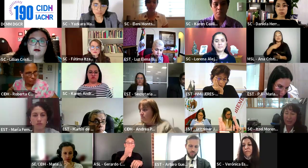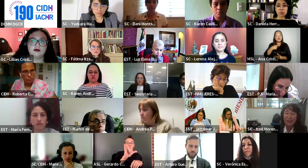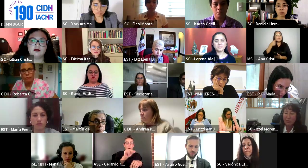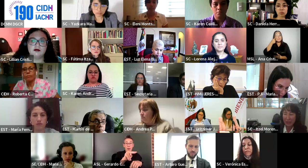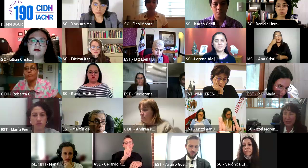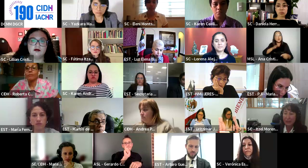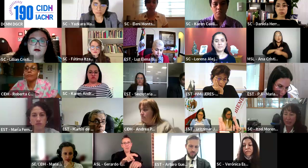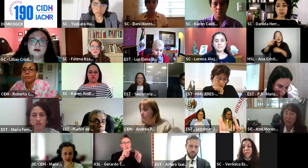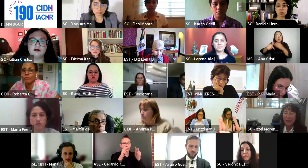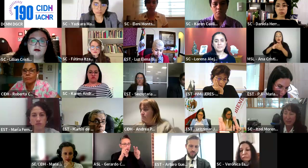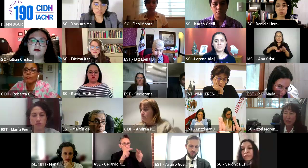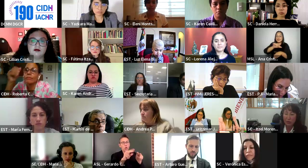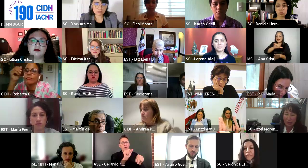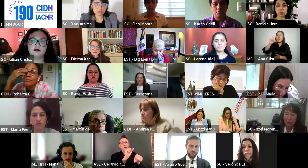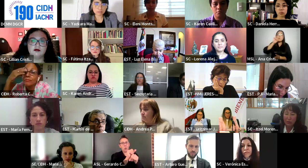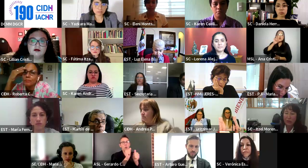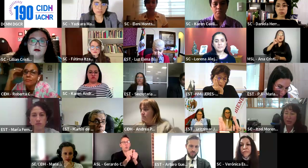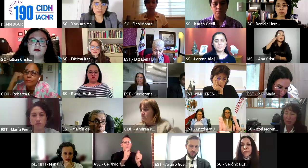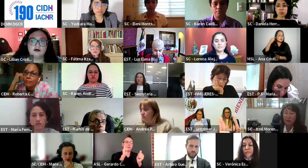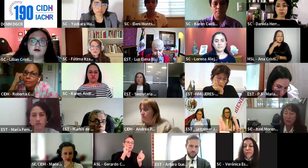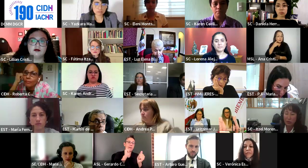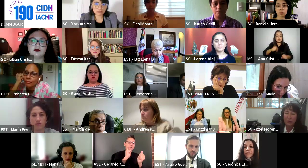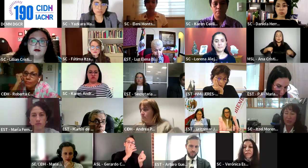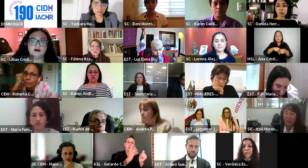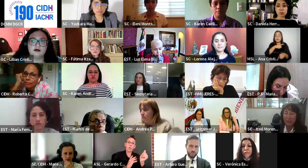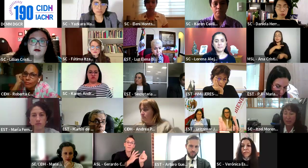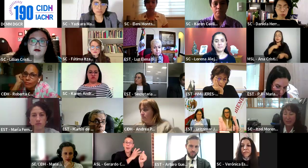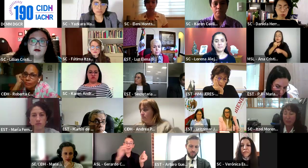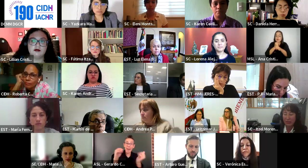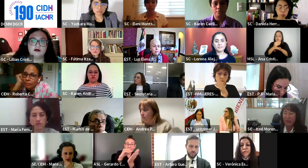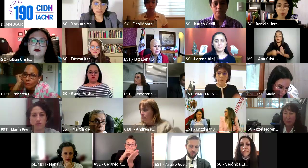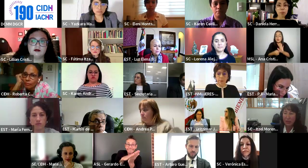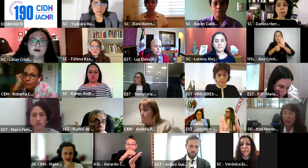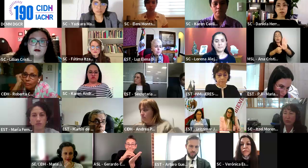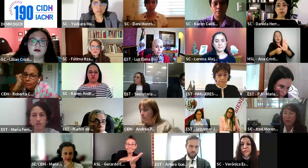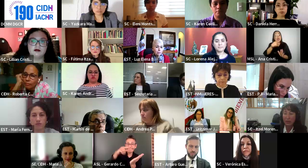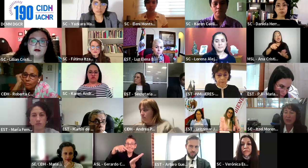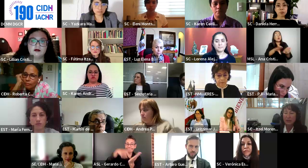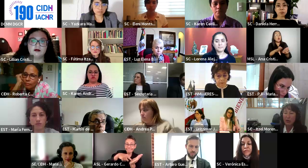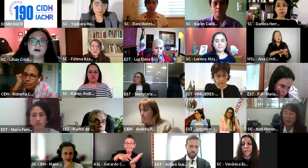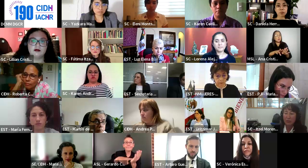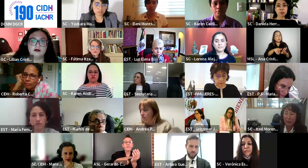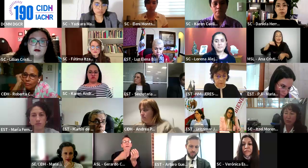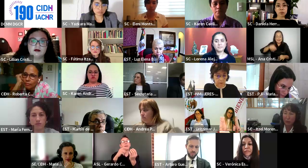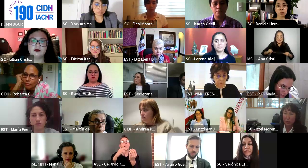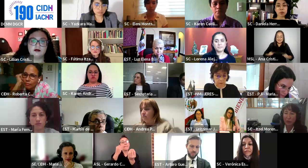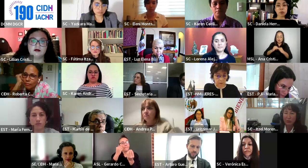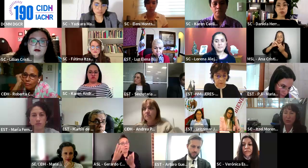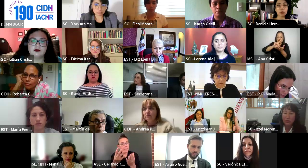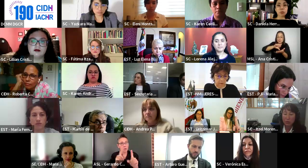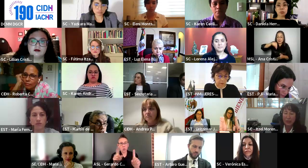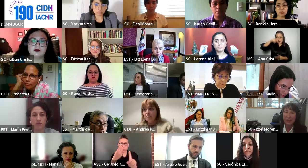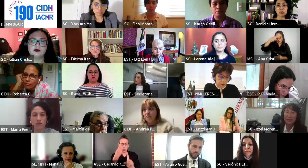sordas y también transparentar los datos de los institutos de discapacidad en México, donde se ha observado